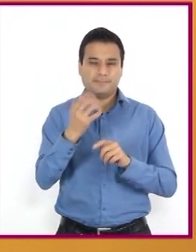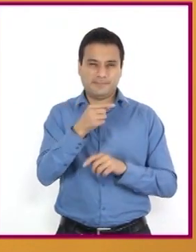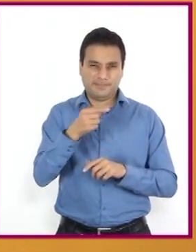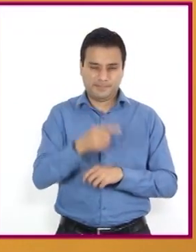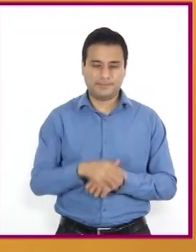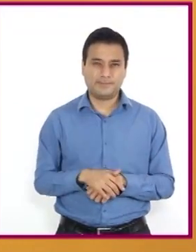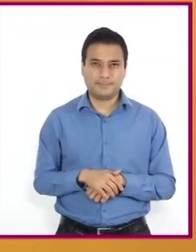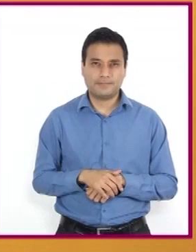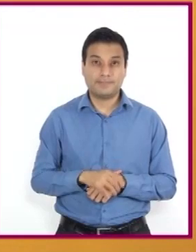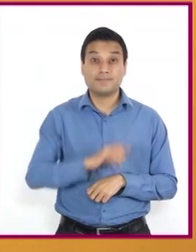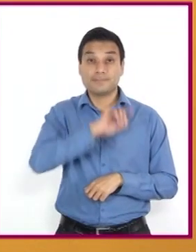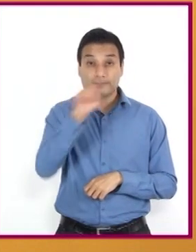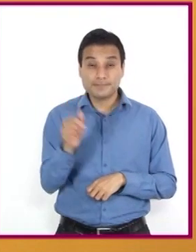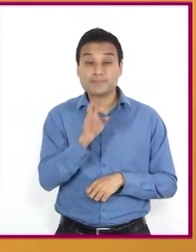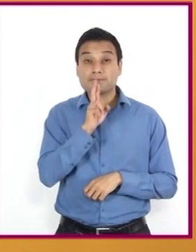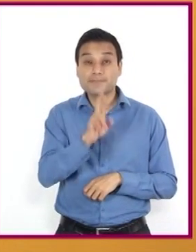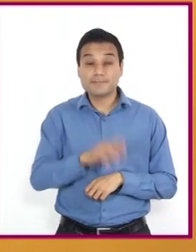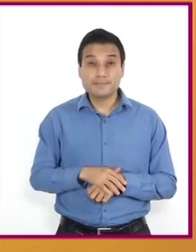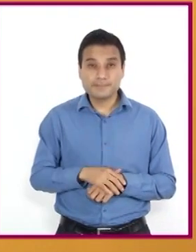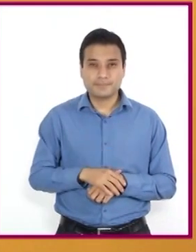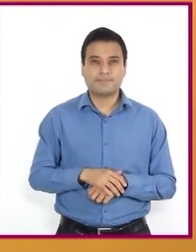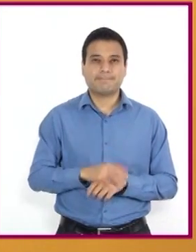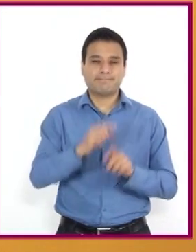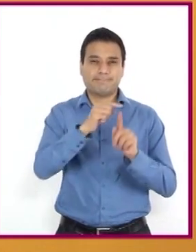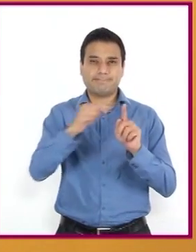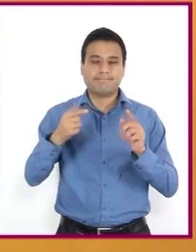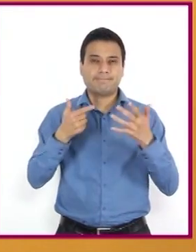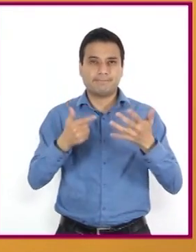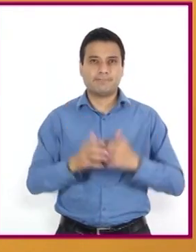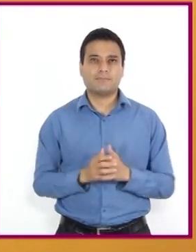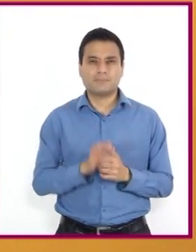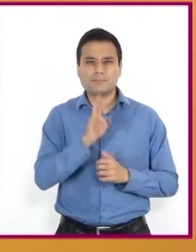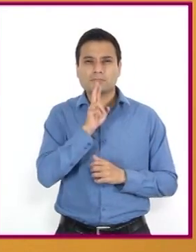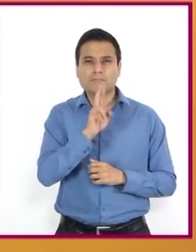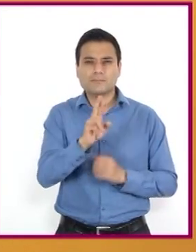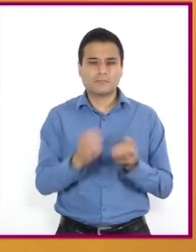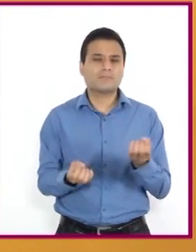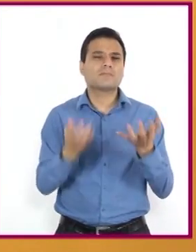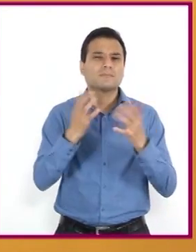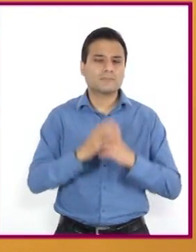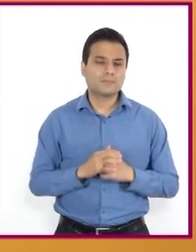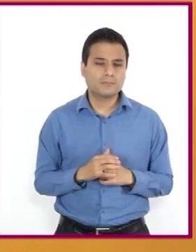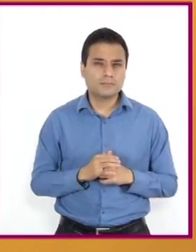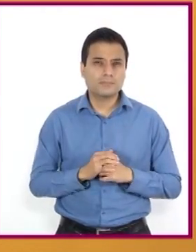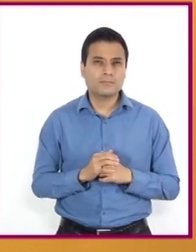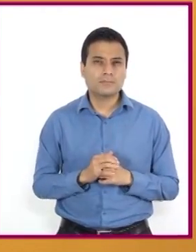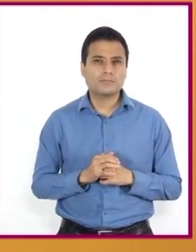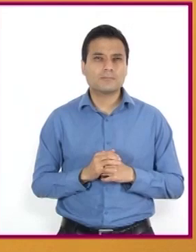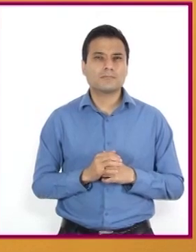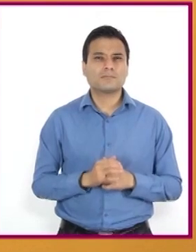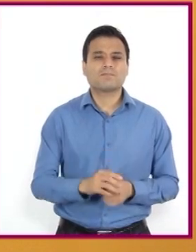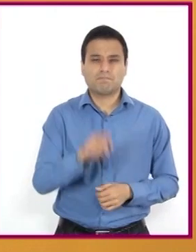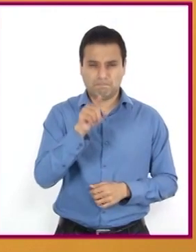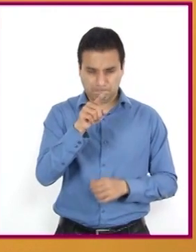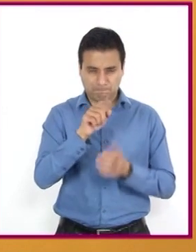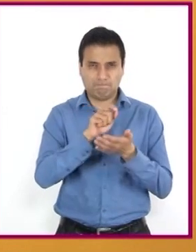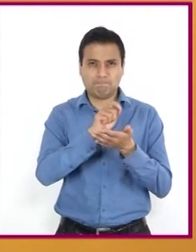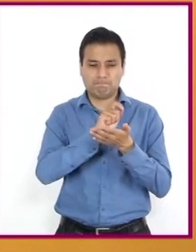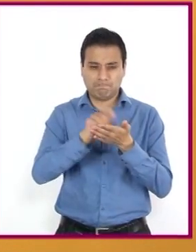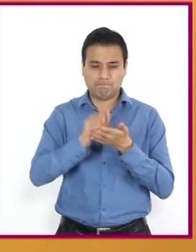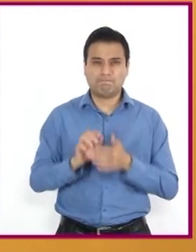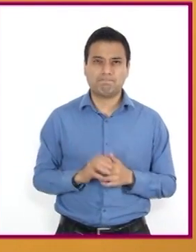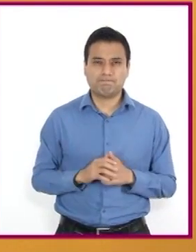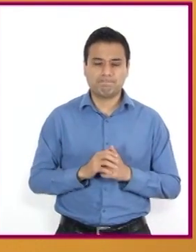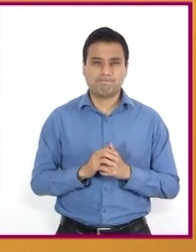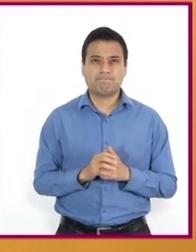negativo. Y su resultado entre 7. ¿Cuál fue el cociente final? Describan el procedimiento para resolver